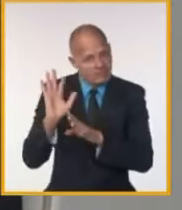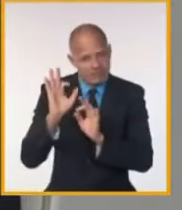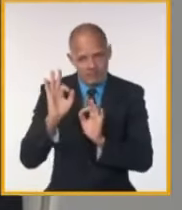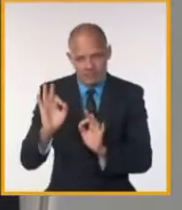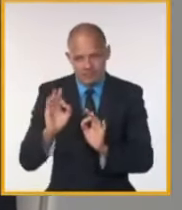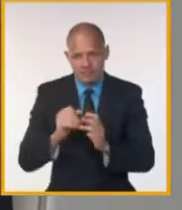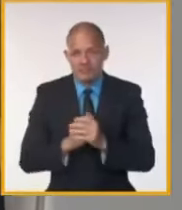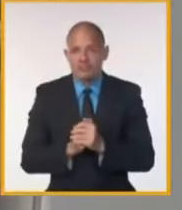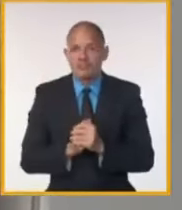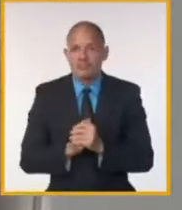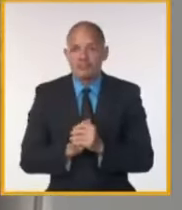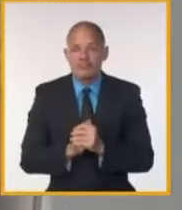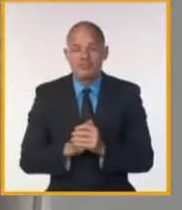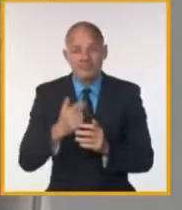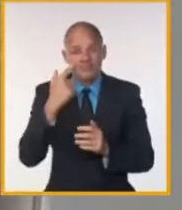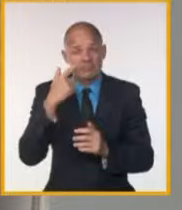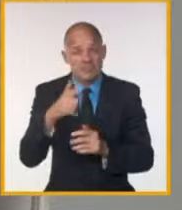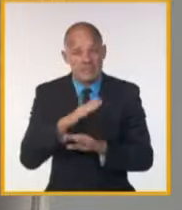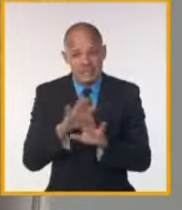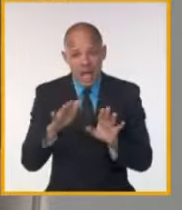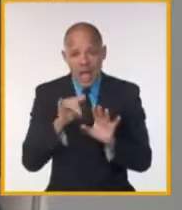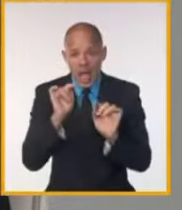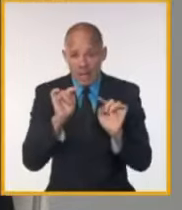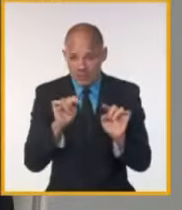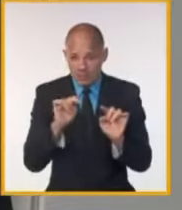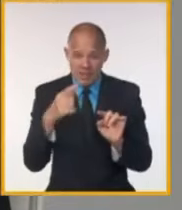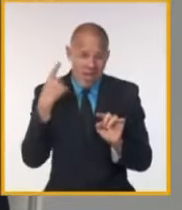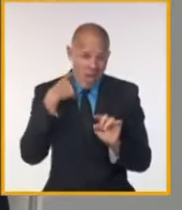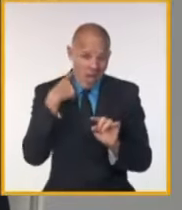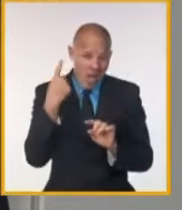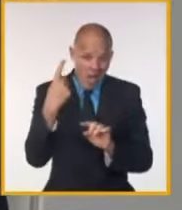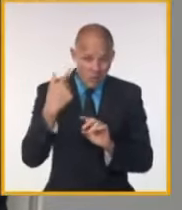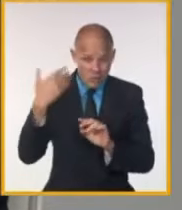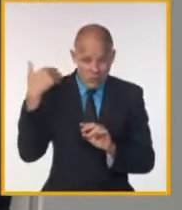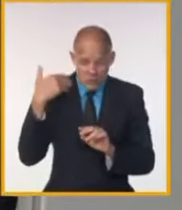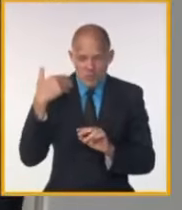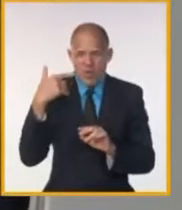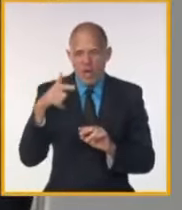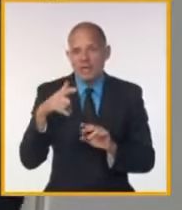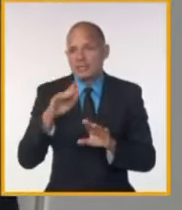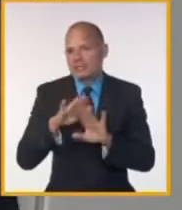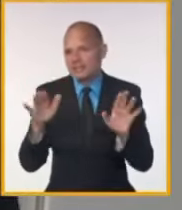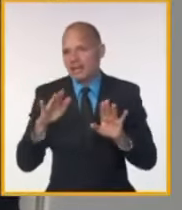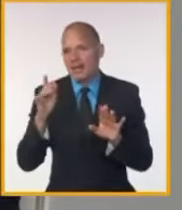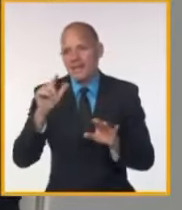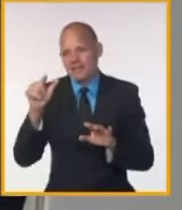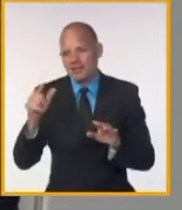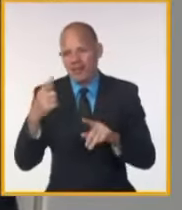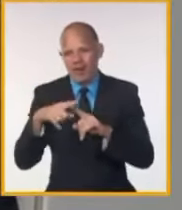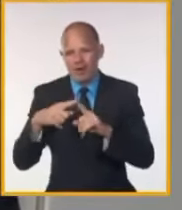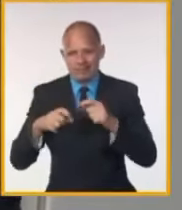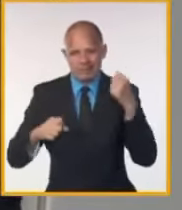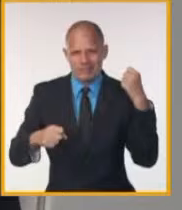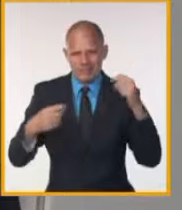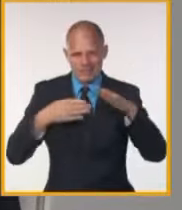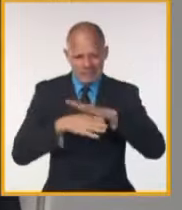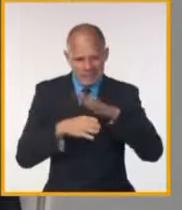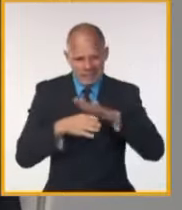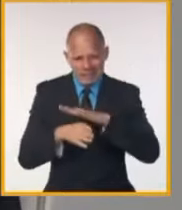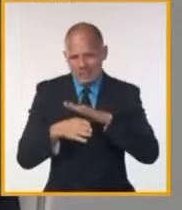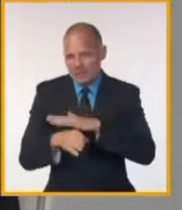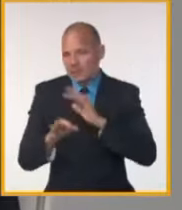porque no pasó años ya tenía una invasión en su territorio atizada